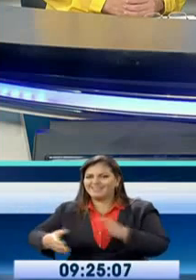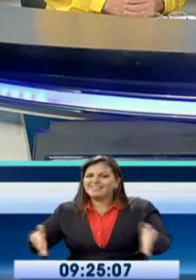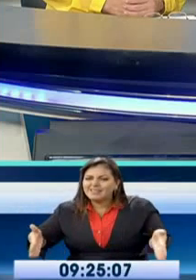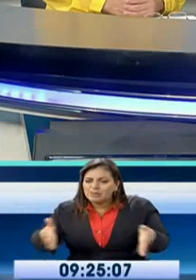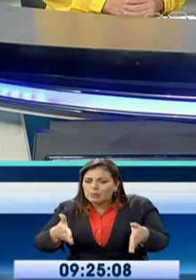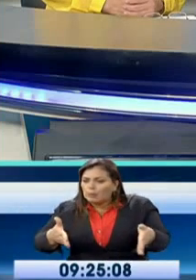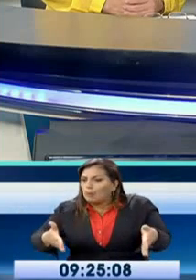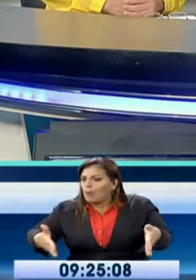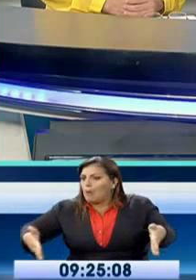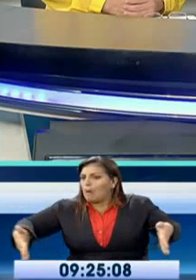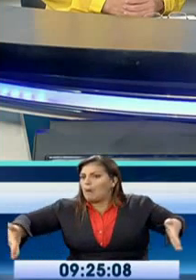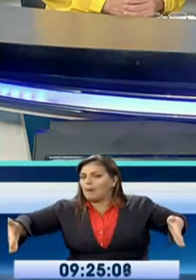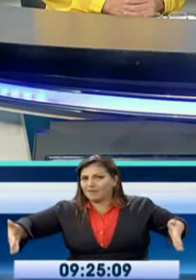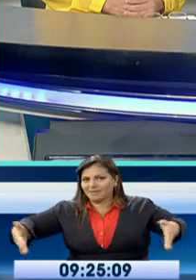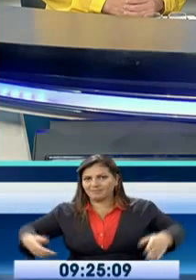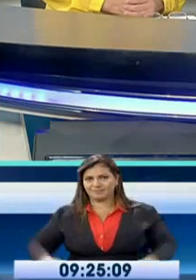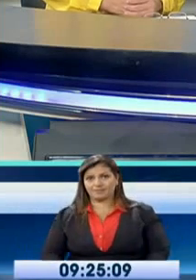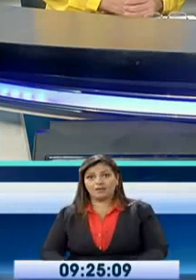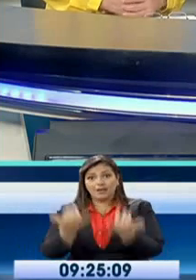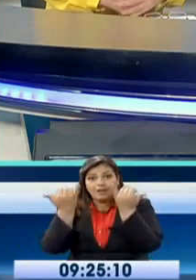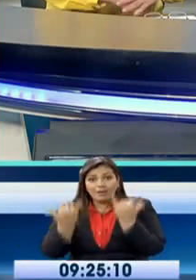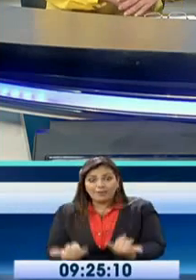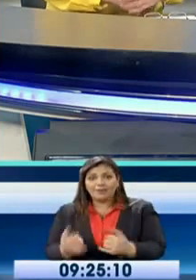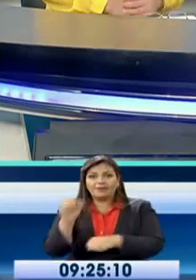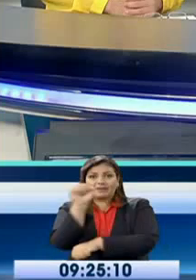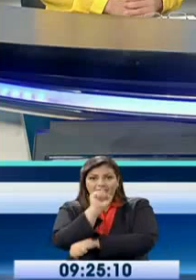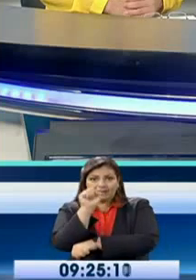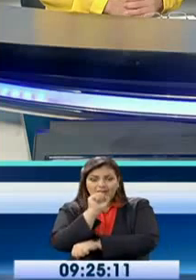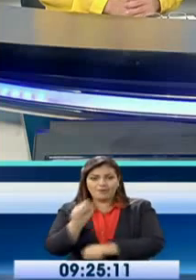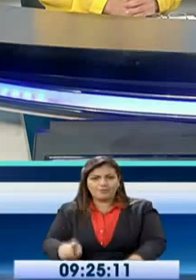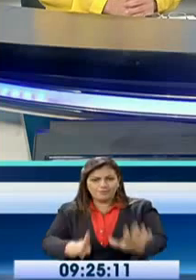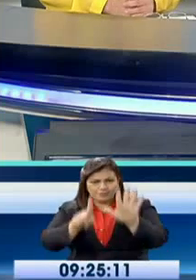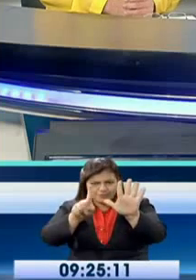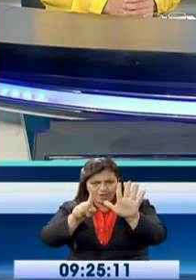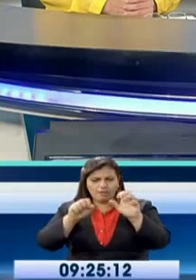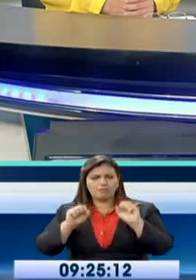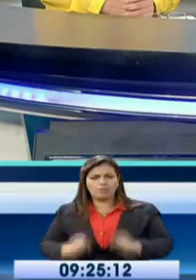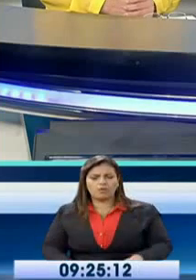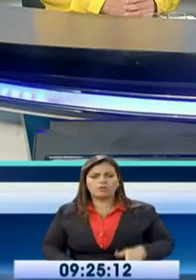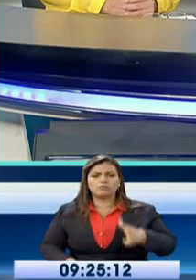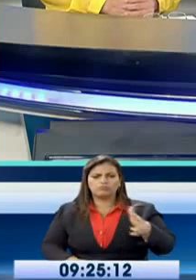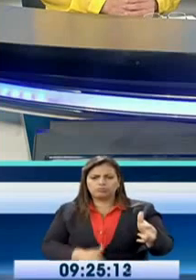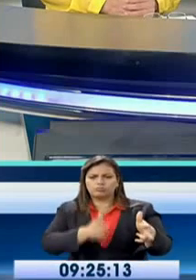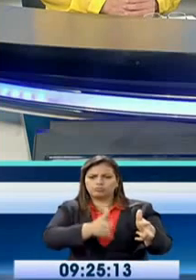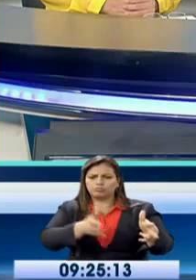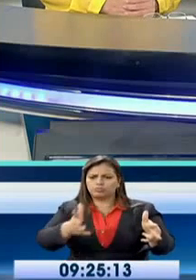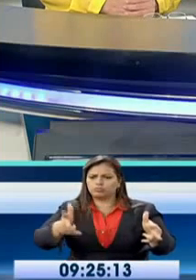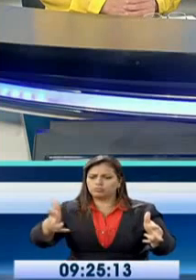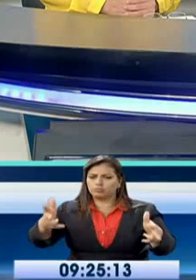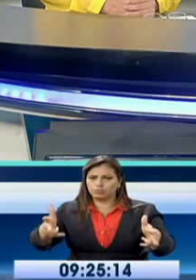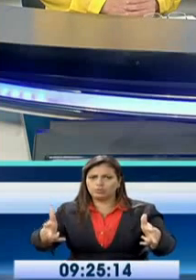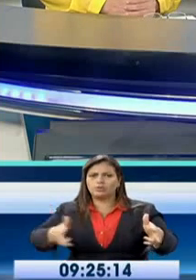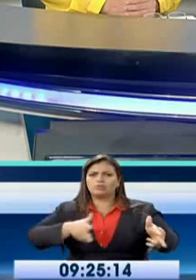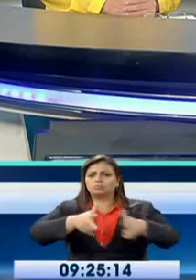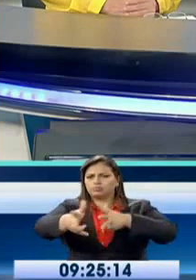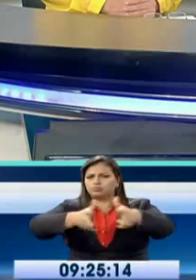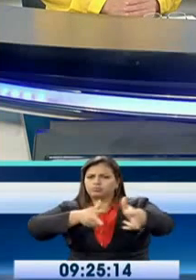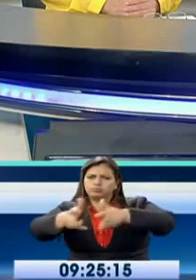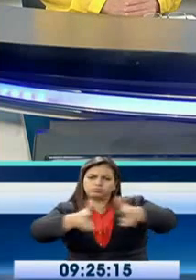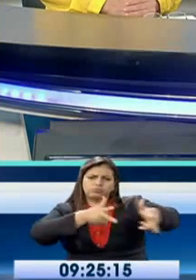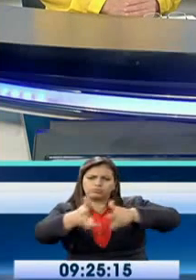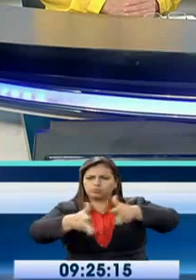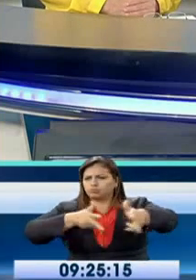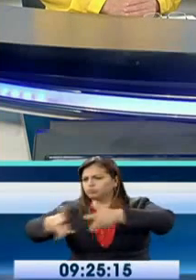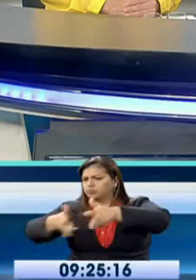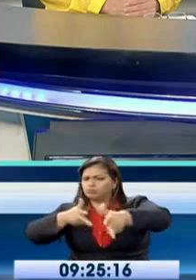exactamente, incrementando un carril. Contrarreflujo creo que se llama. ¿Cuándo se implementaría tentativamente? 2.000 vehículos por hora. ¿Cuándo se